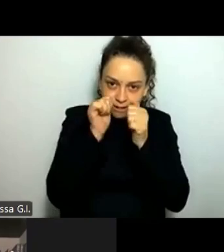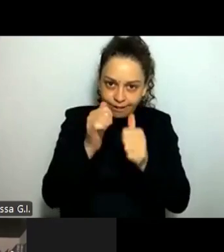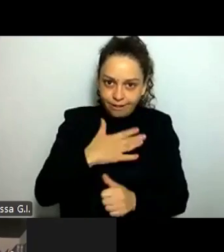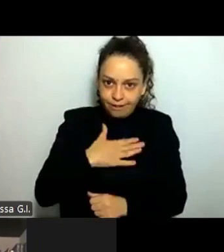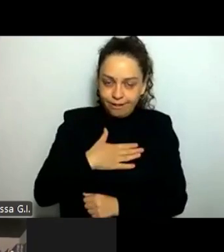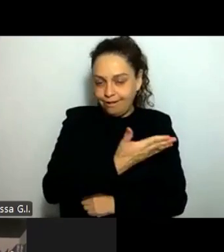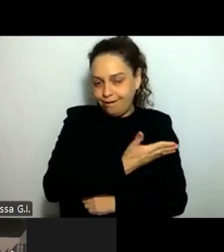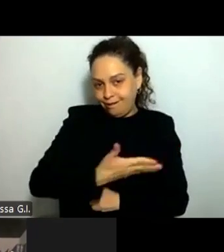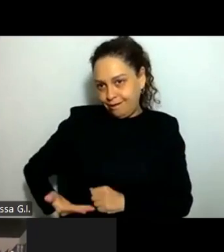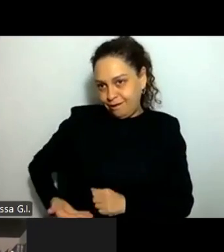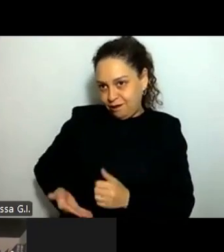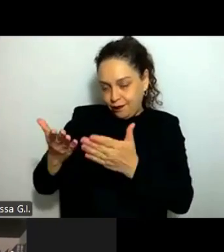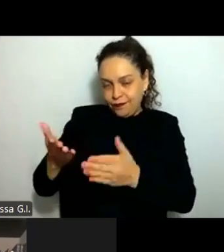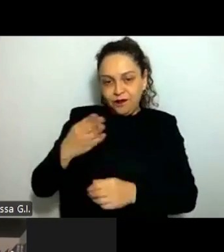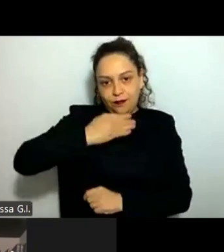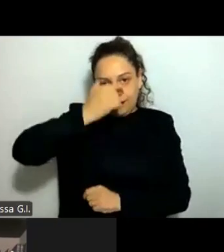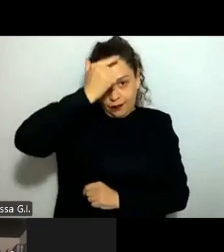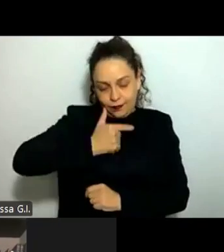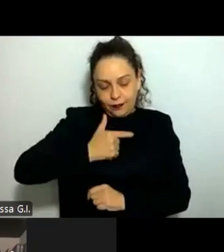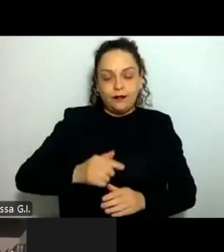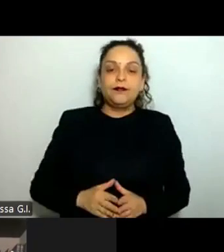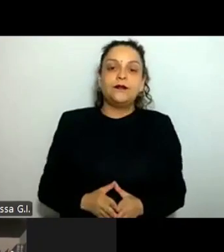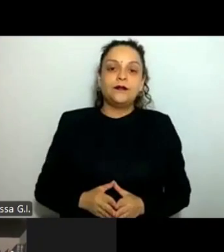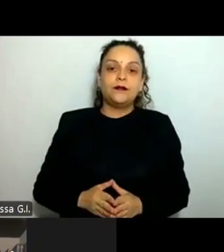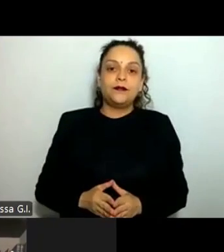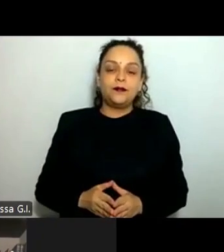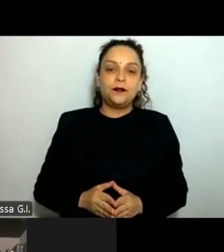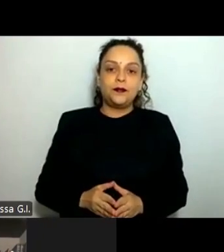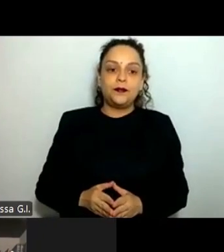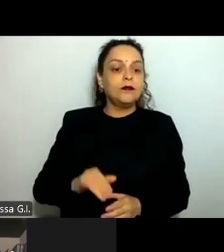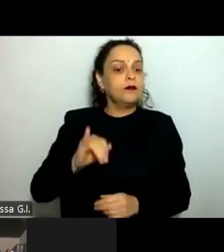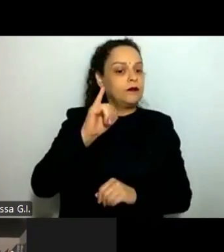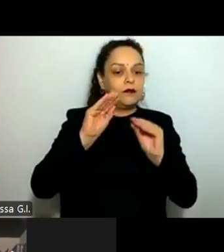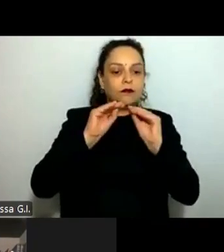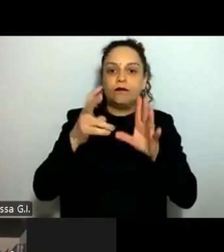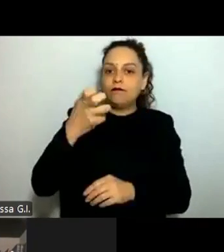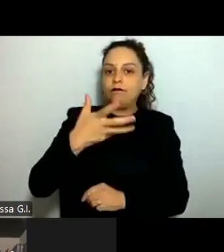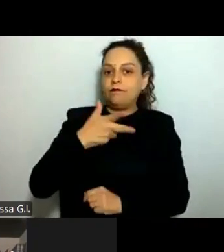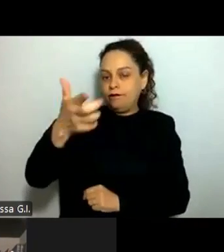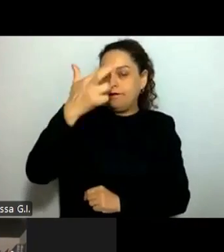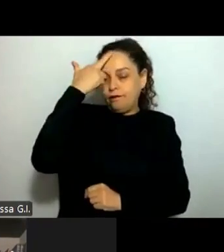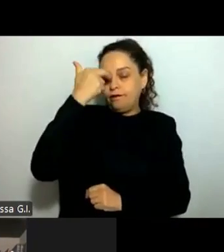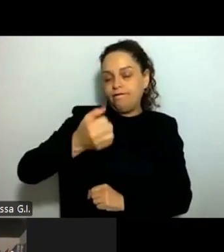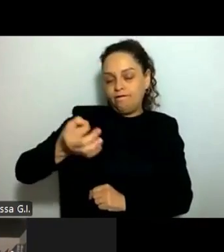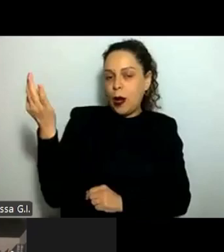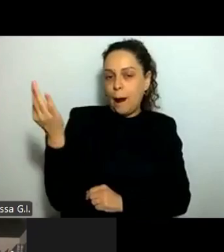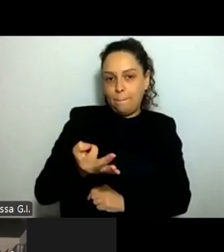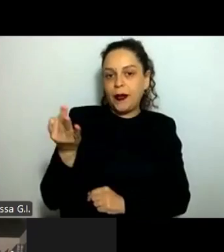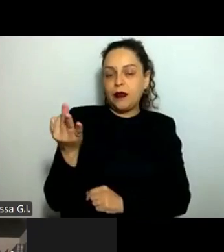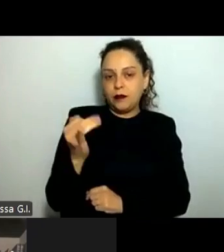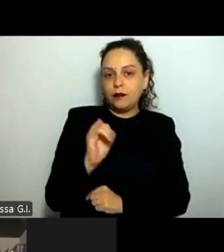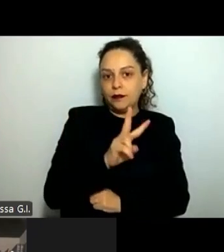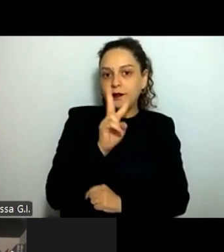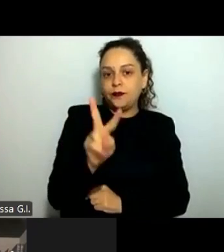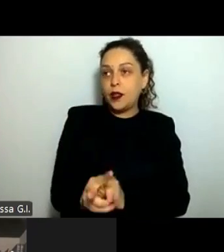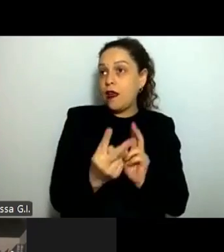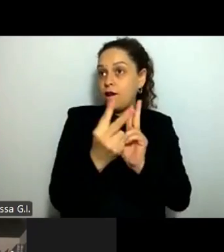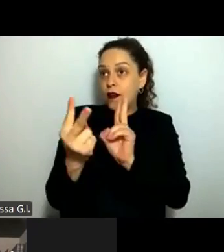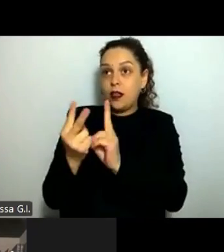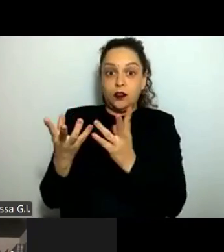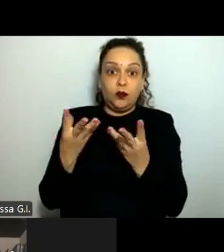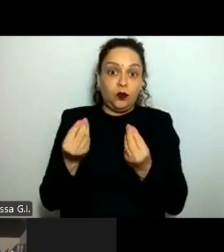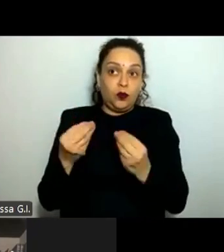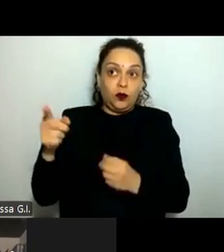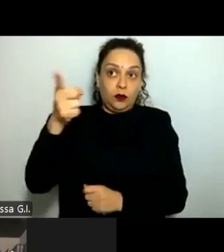noches. Gracias, diputada Salido. Efectivamente, bajo esas consideraciones de usted y de varios vecinos, es